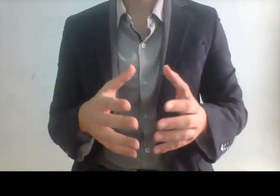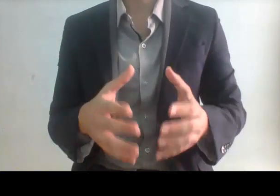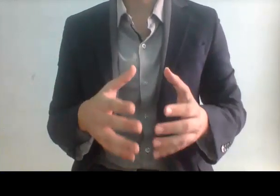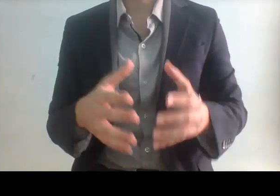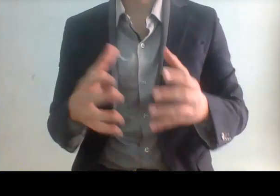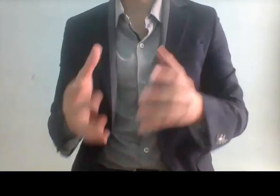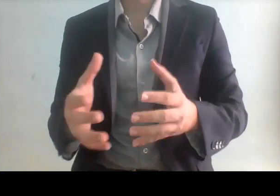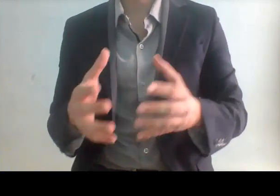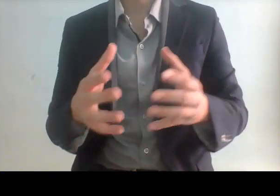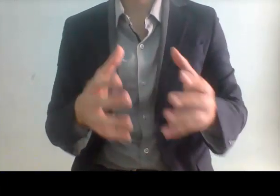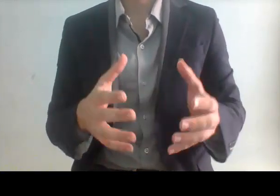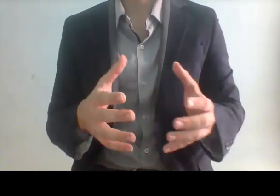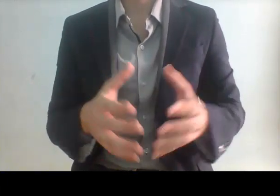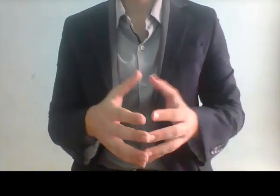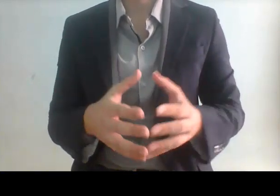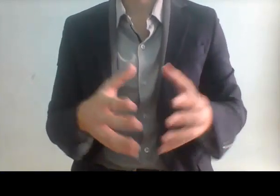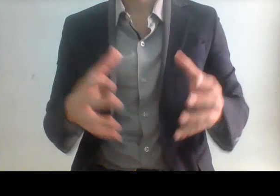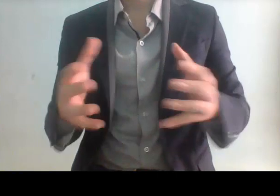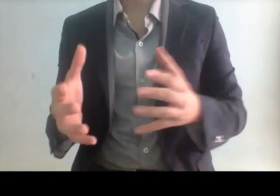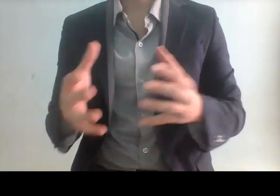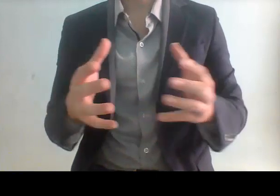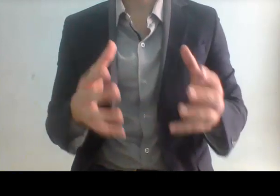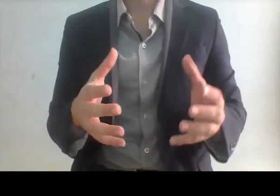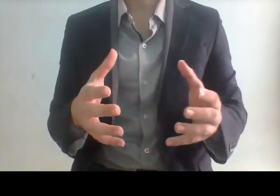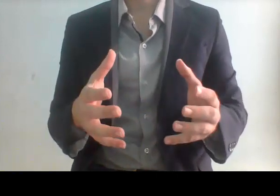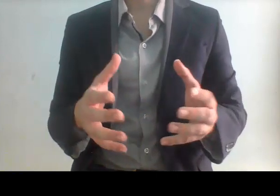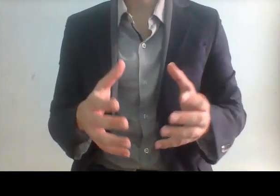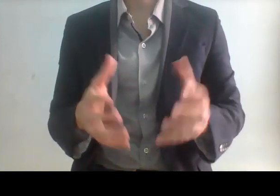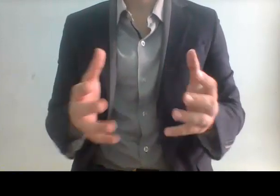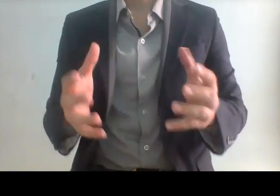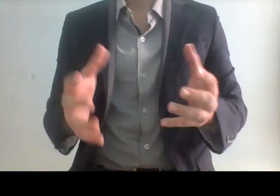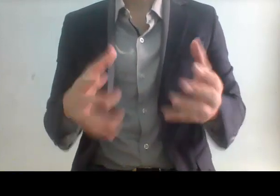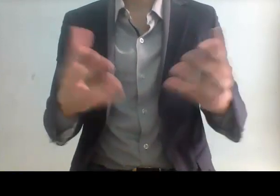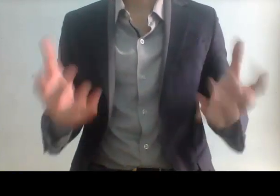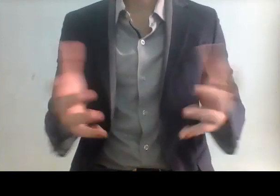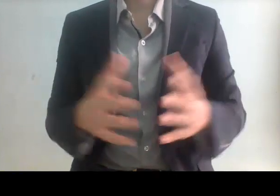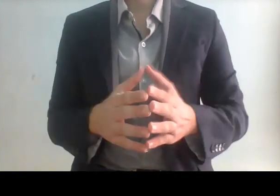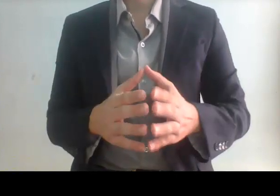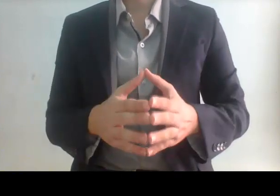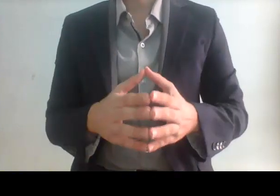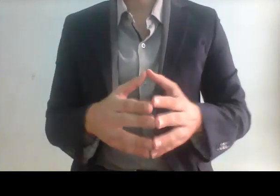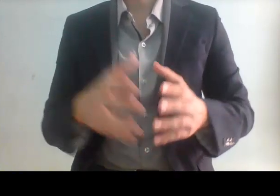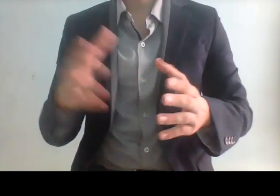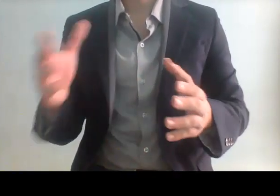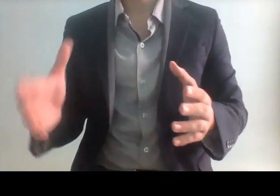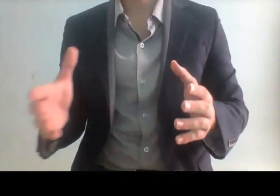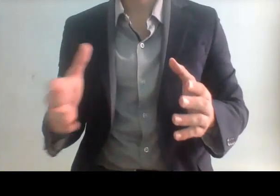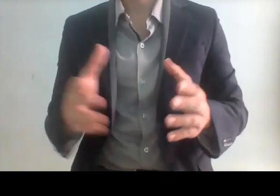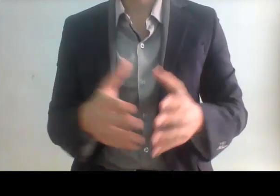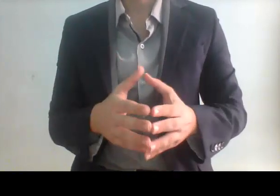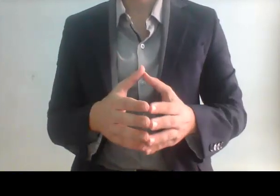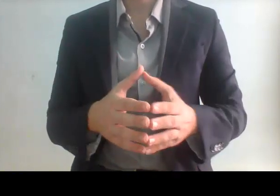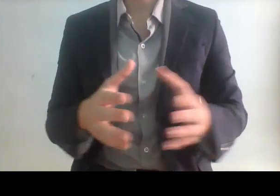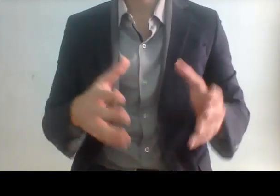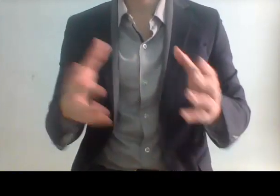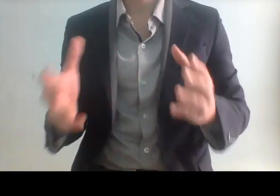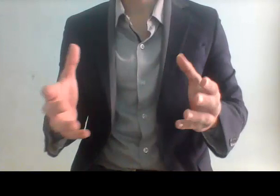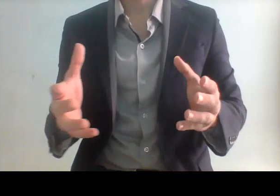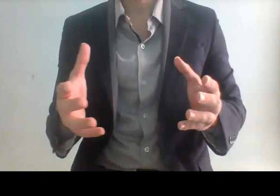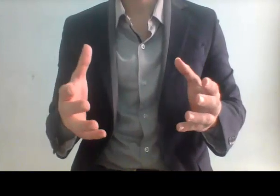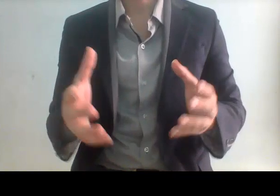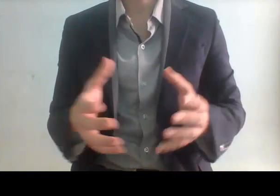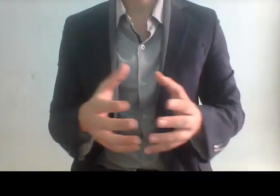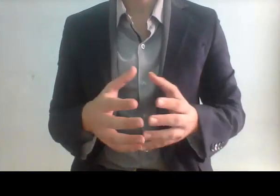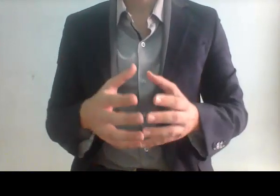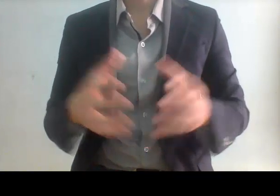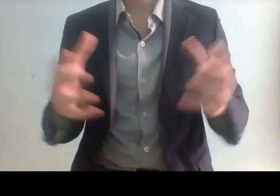puedan determinar si el dinero es lícito o no es lícito puede durar un poquito más de un año. Entonces esto quiere significar que a lo mejor para el año 2021 no vamos a